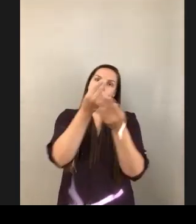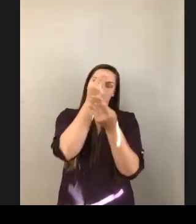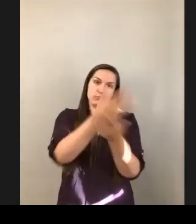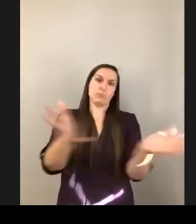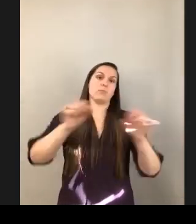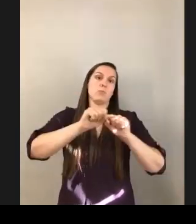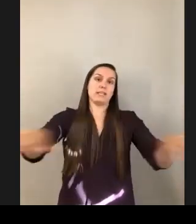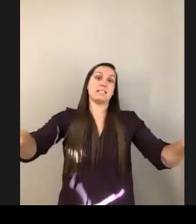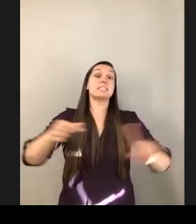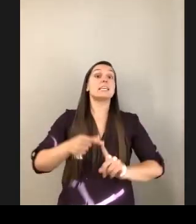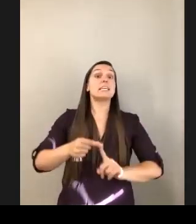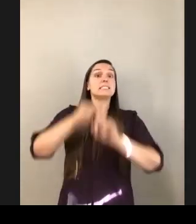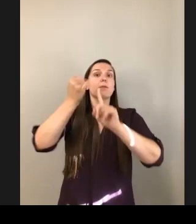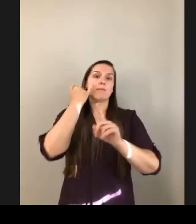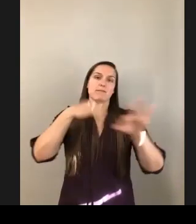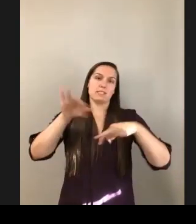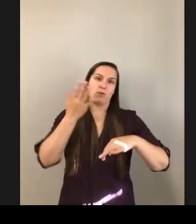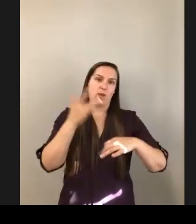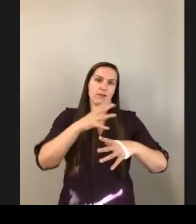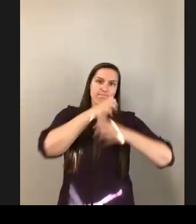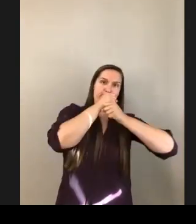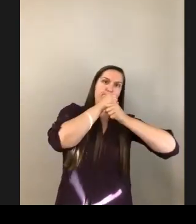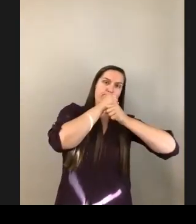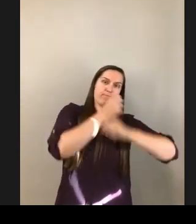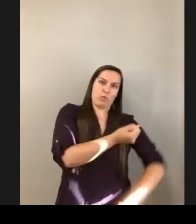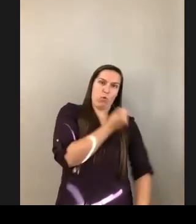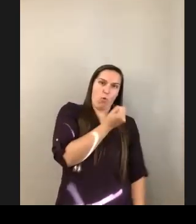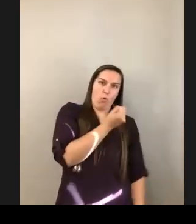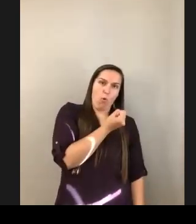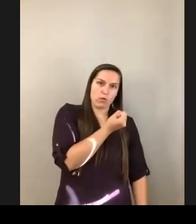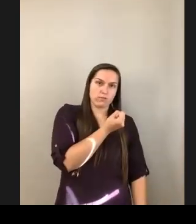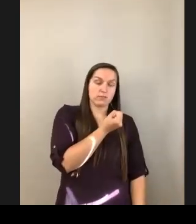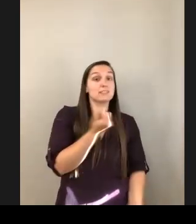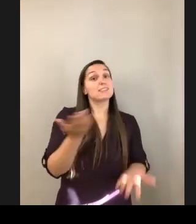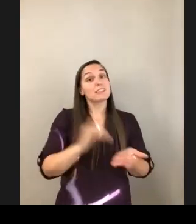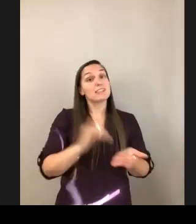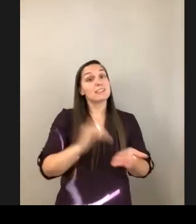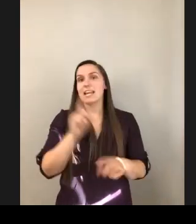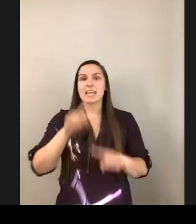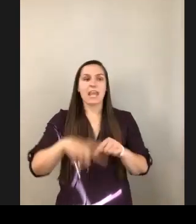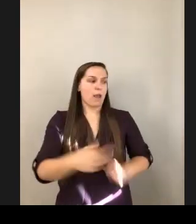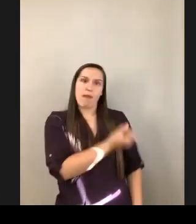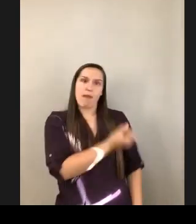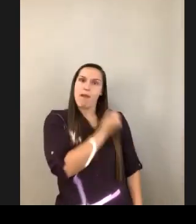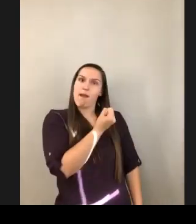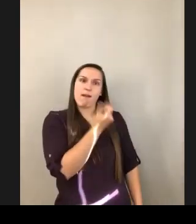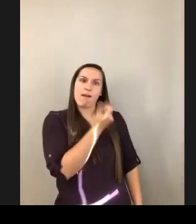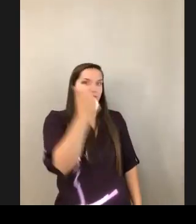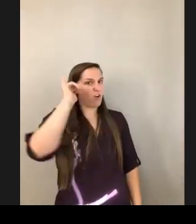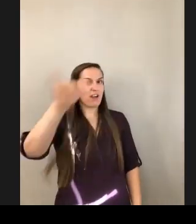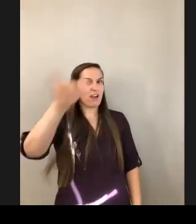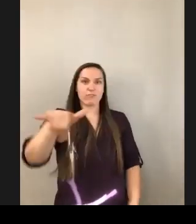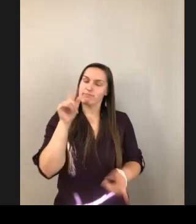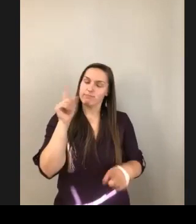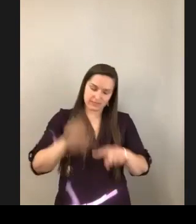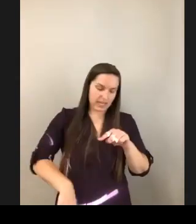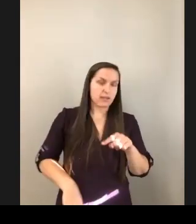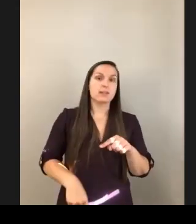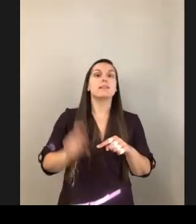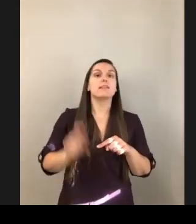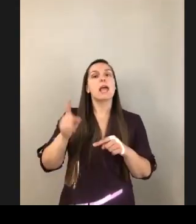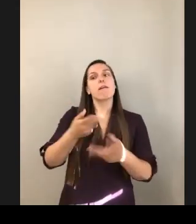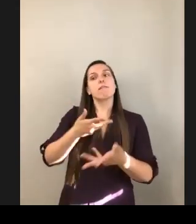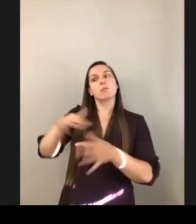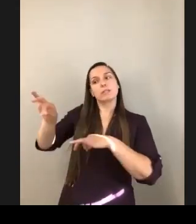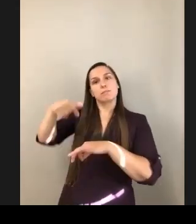la información hasta a lo menos de que indican por qué. No lo pueden hacer para siempre, pero necesitan